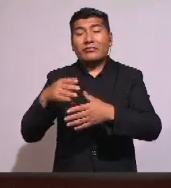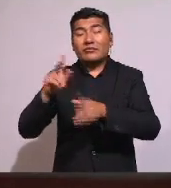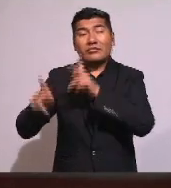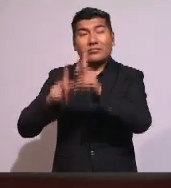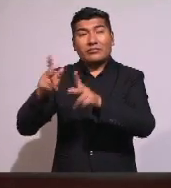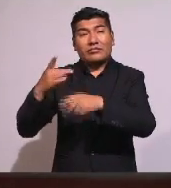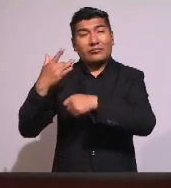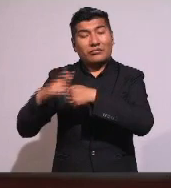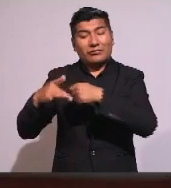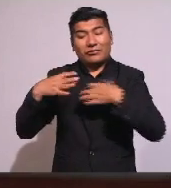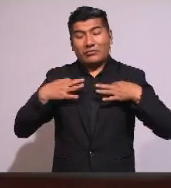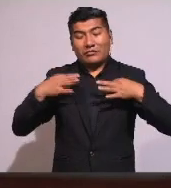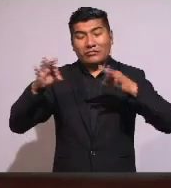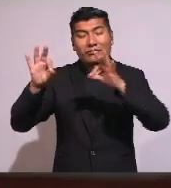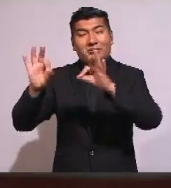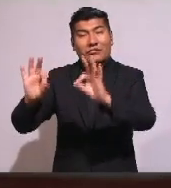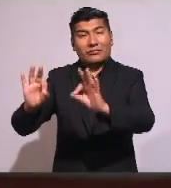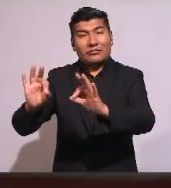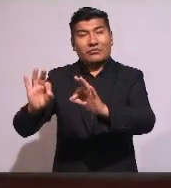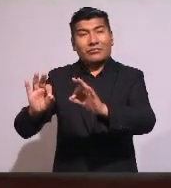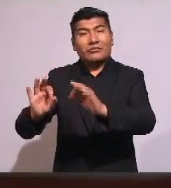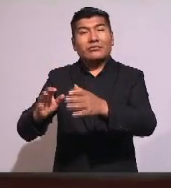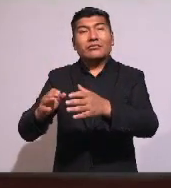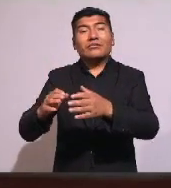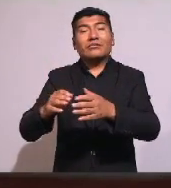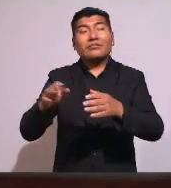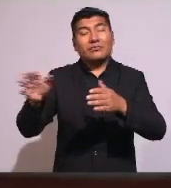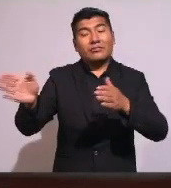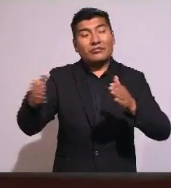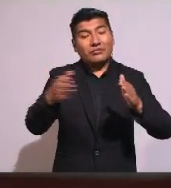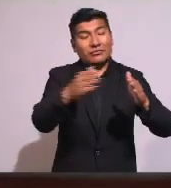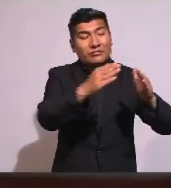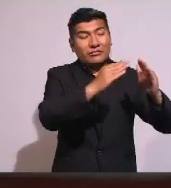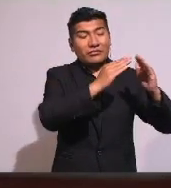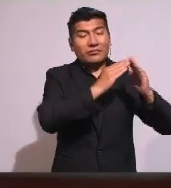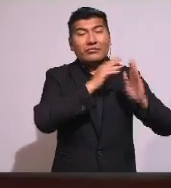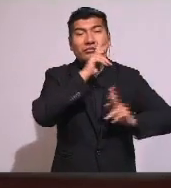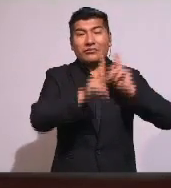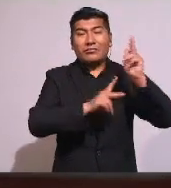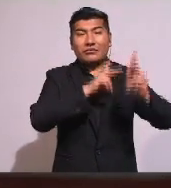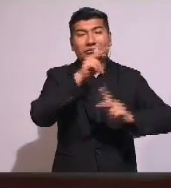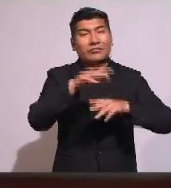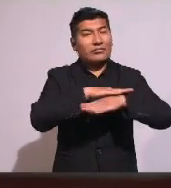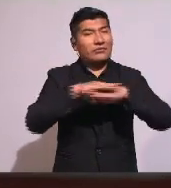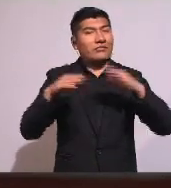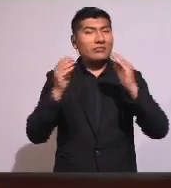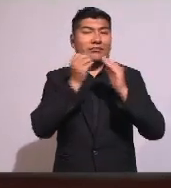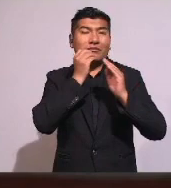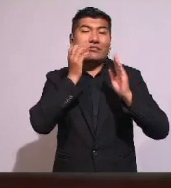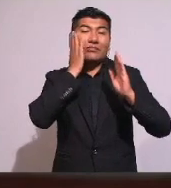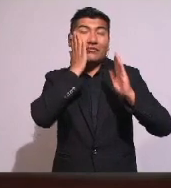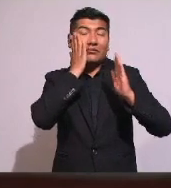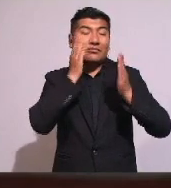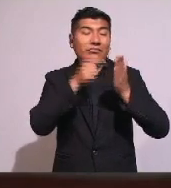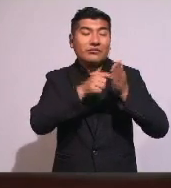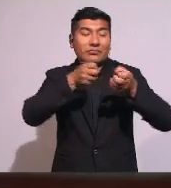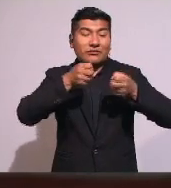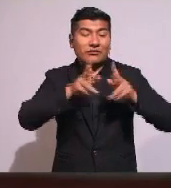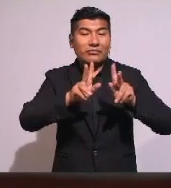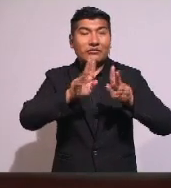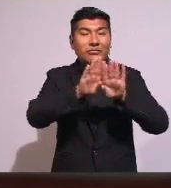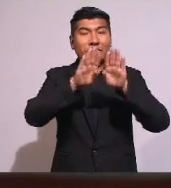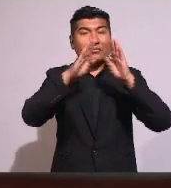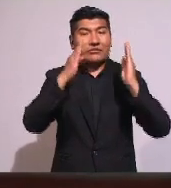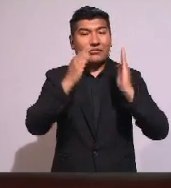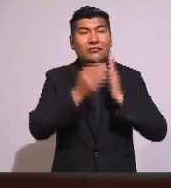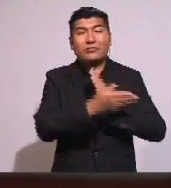desnudos, acogiendo a los sin techos. Y esta posibilidad está abierta a todos nosotros.